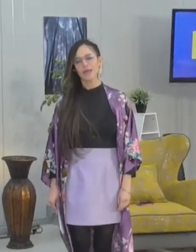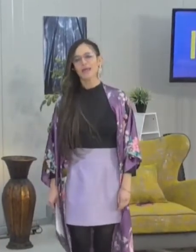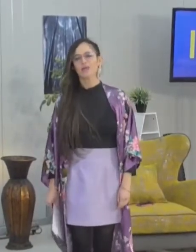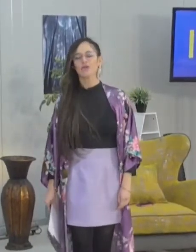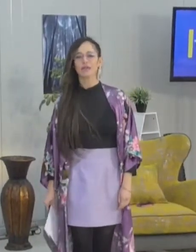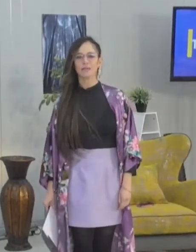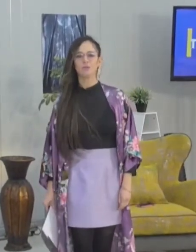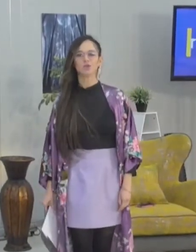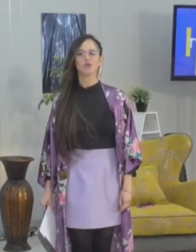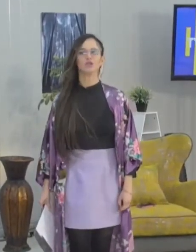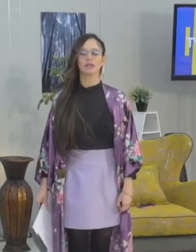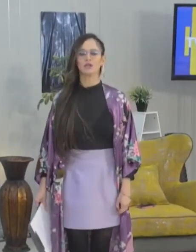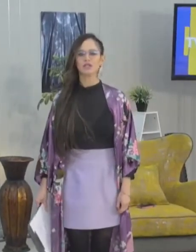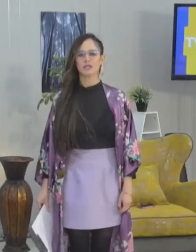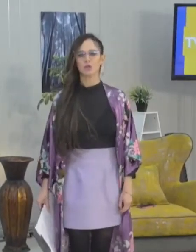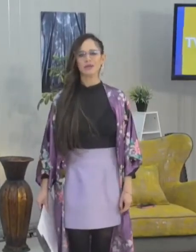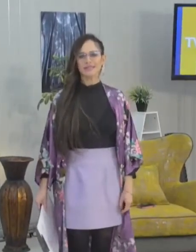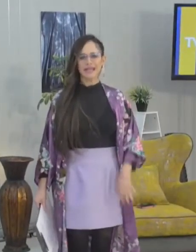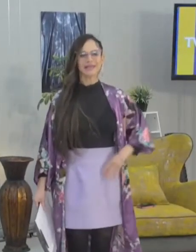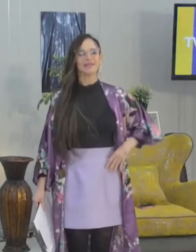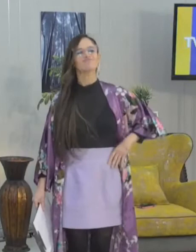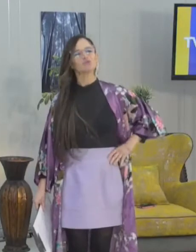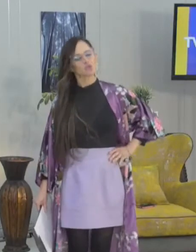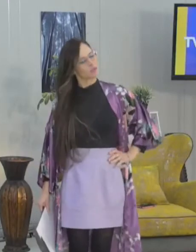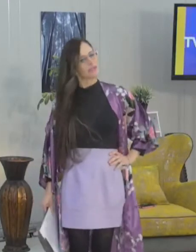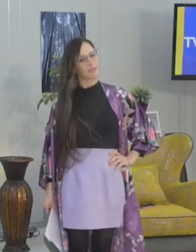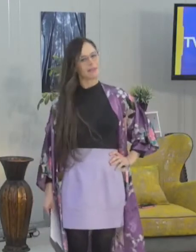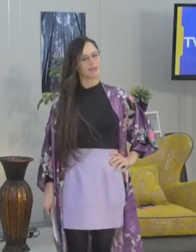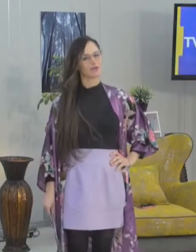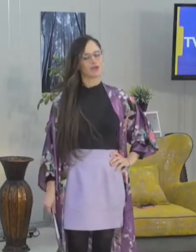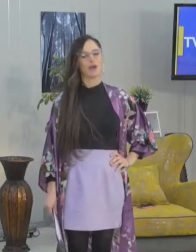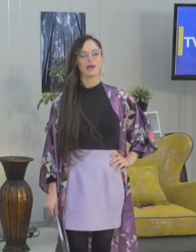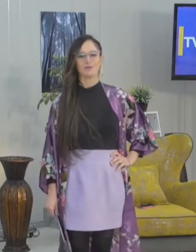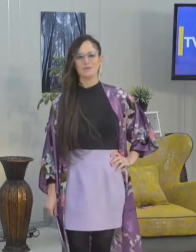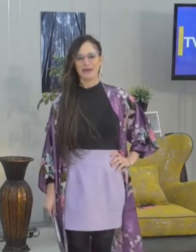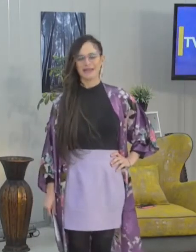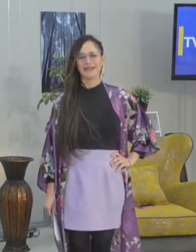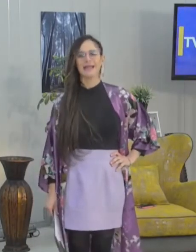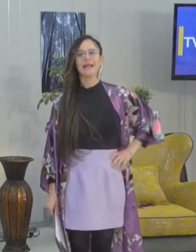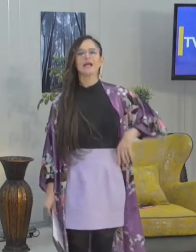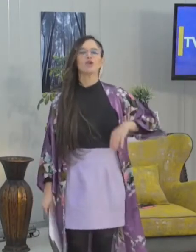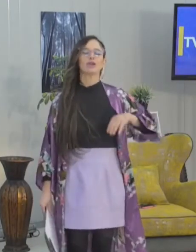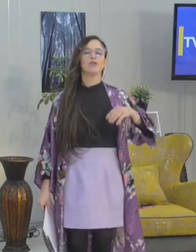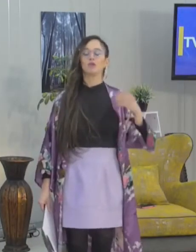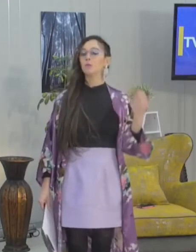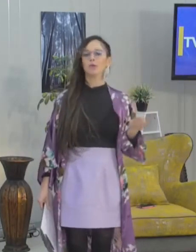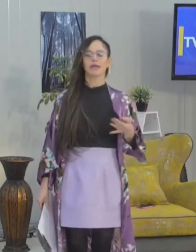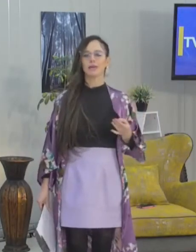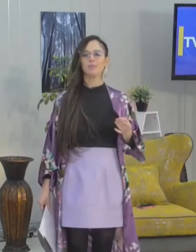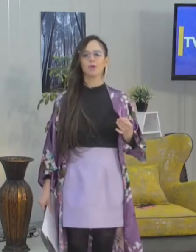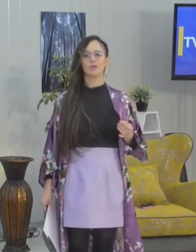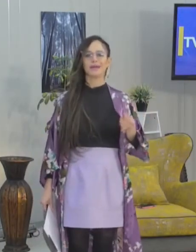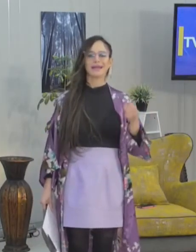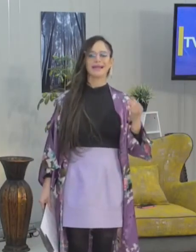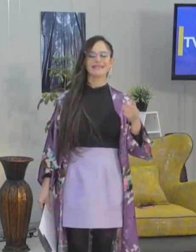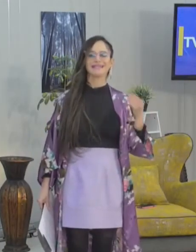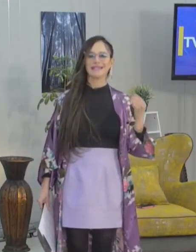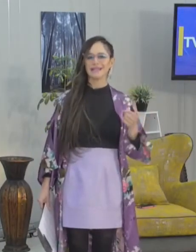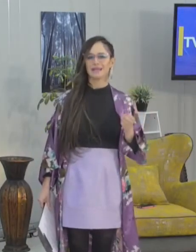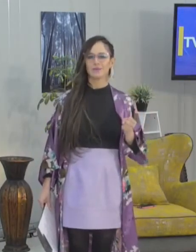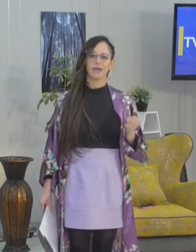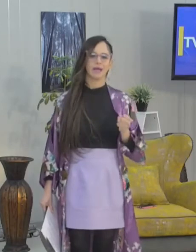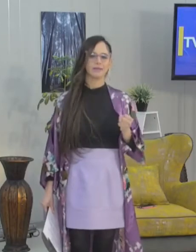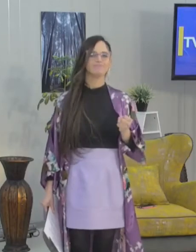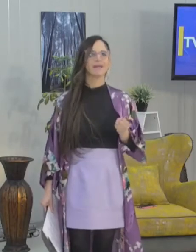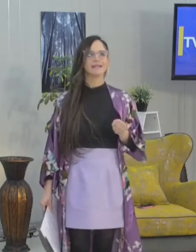mayo, donde tenemos un contenido que sin duda va a ser de sumo interés para todos los que nos acompañan, los que disfrutan, por ejemplo, de una rica